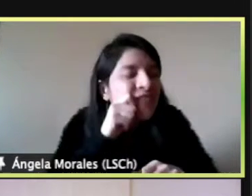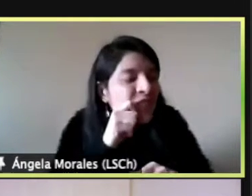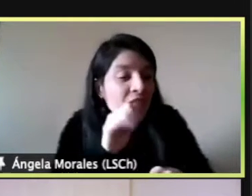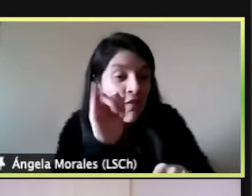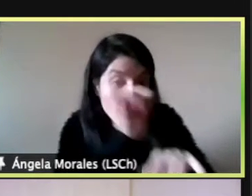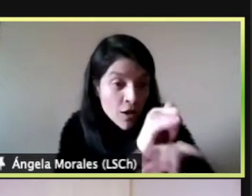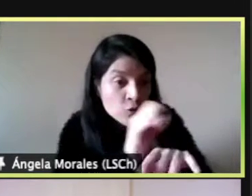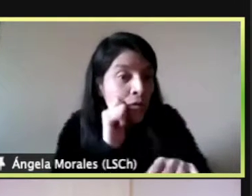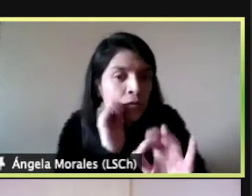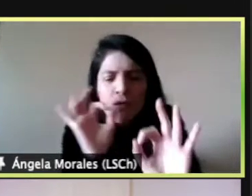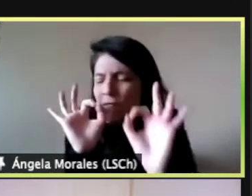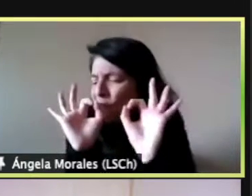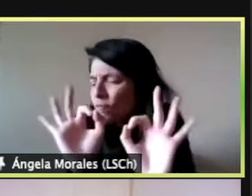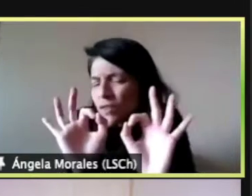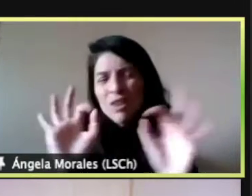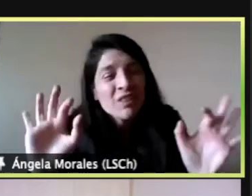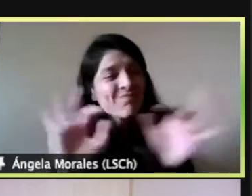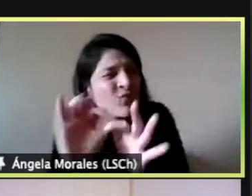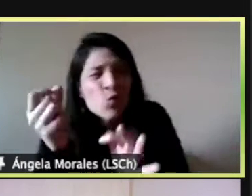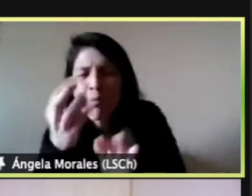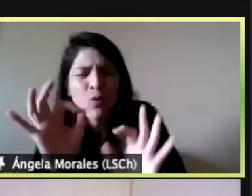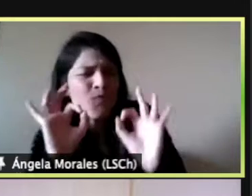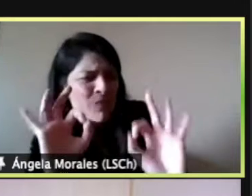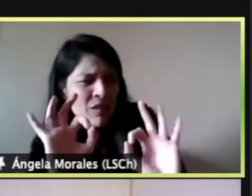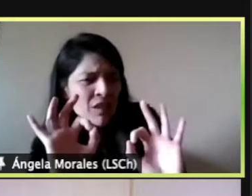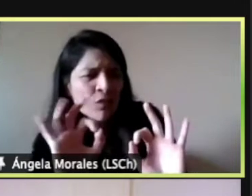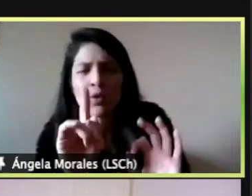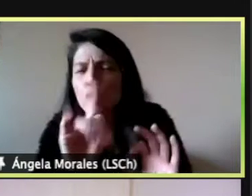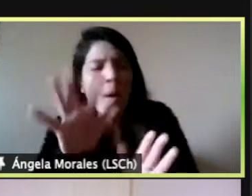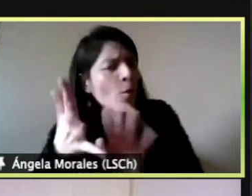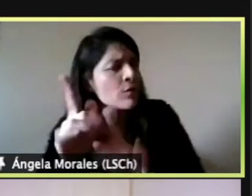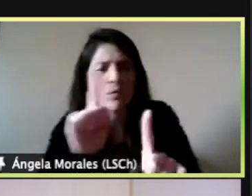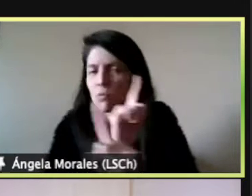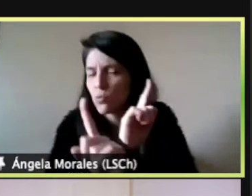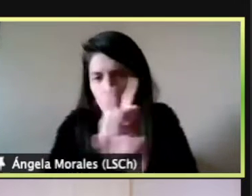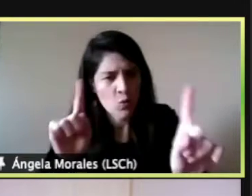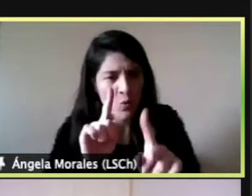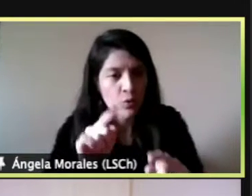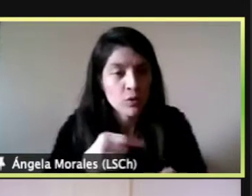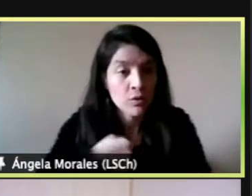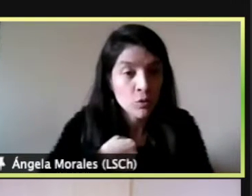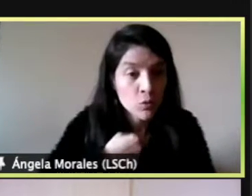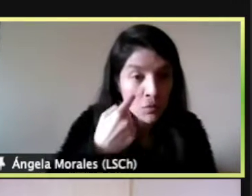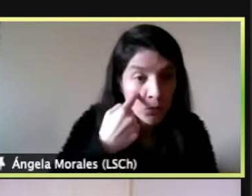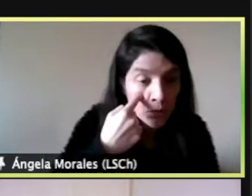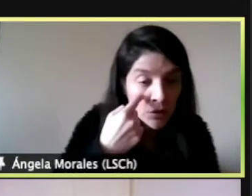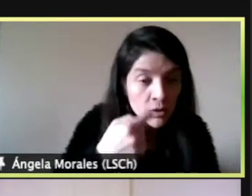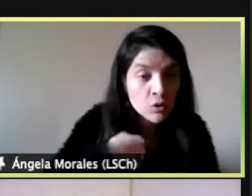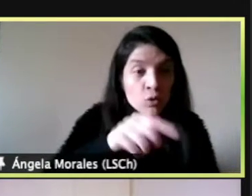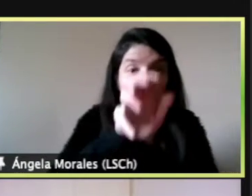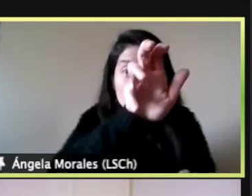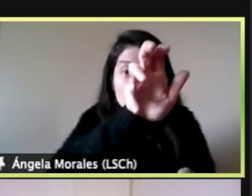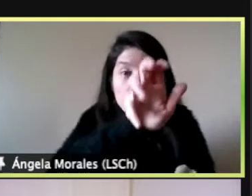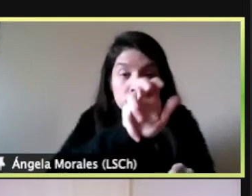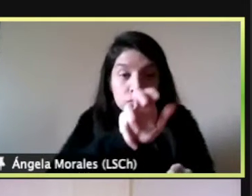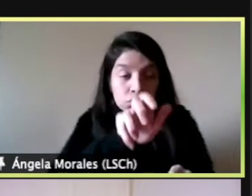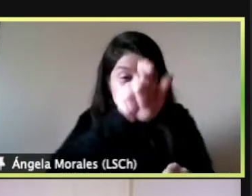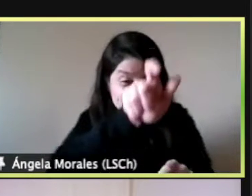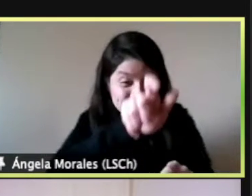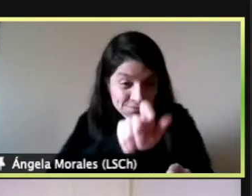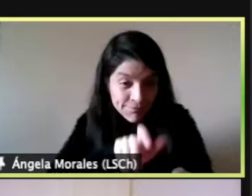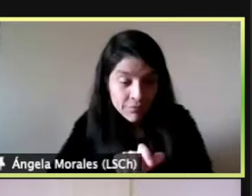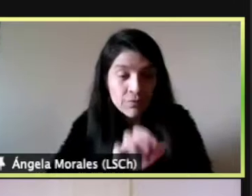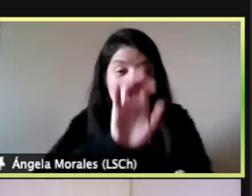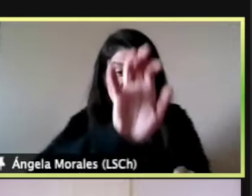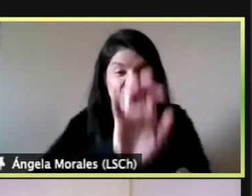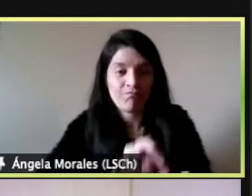Bien, si yo arrastro esto, fíjense lo que va a pasar, me va a dar un error. ¿Por qué? Porque cuando